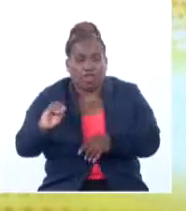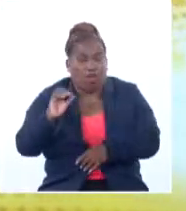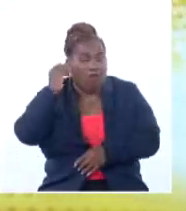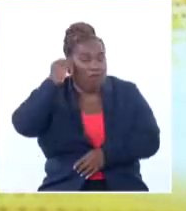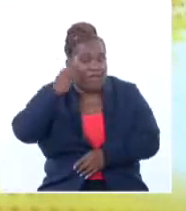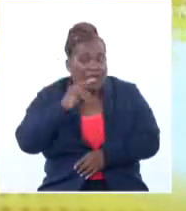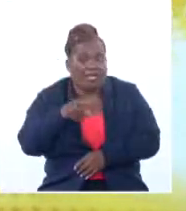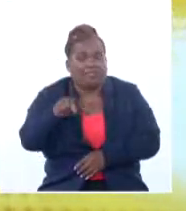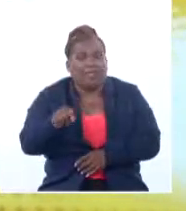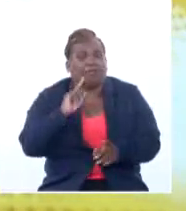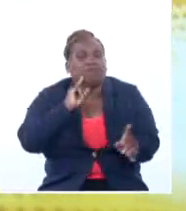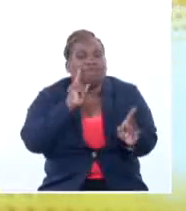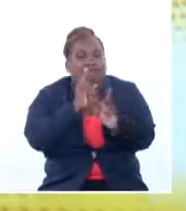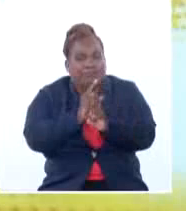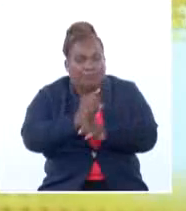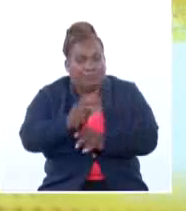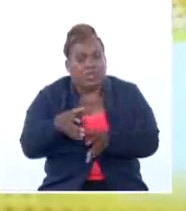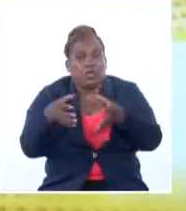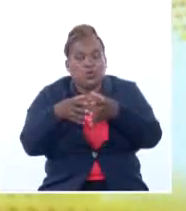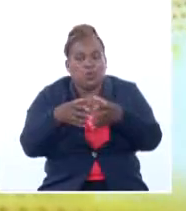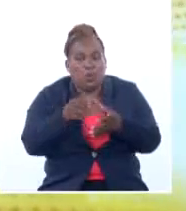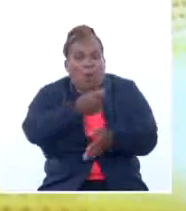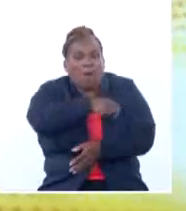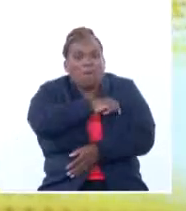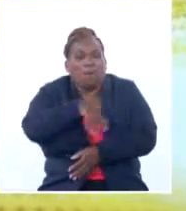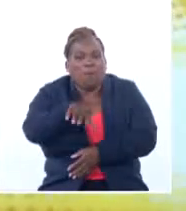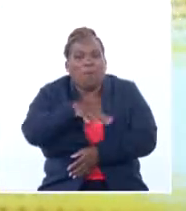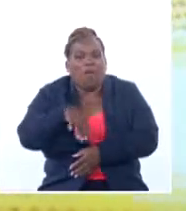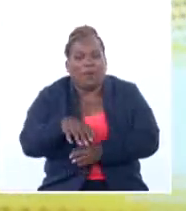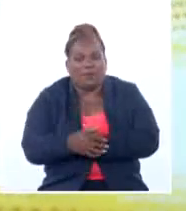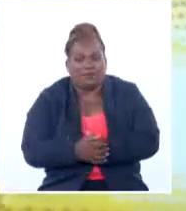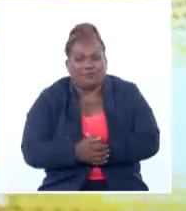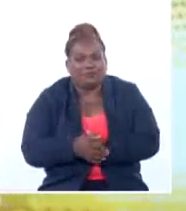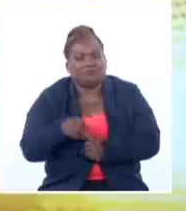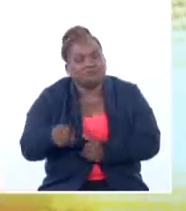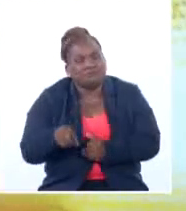Político de Izquierdas, Grupo de Puebla. Así va el mundo hasta esta hora. Continúa informándose al mediodía.